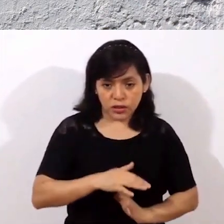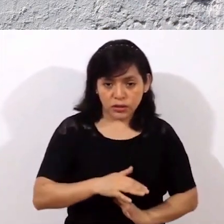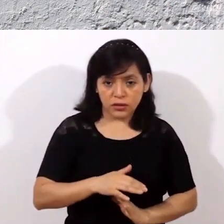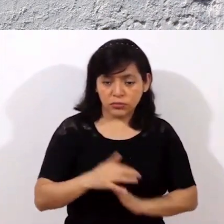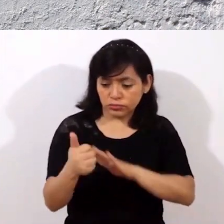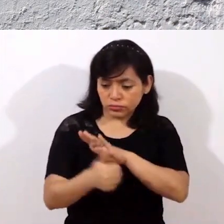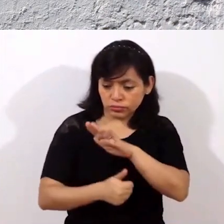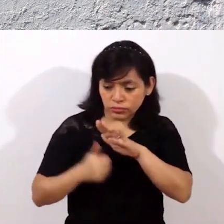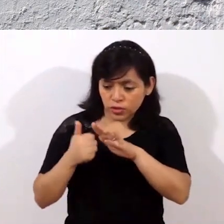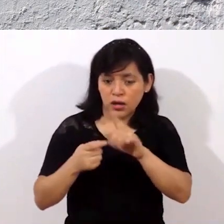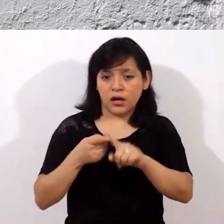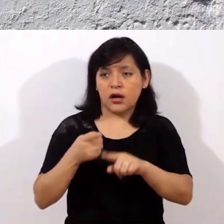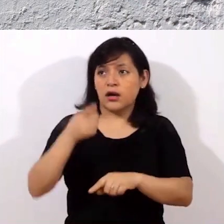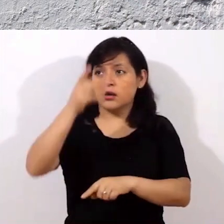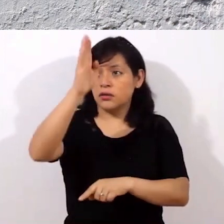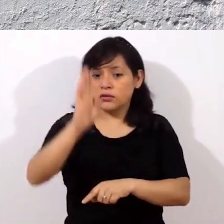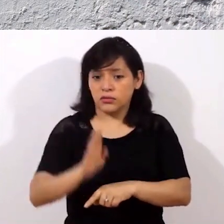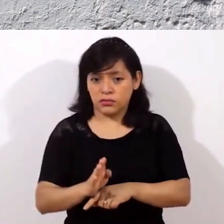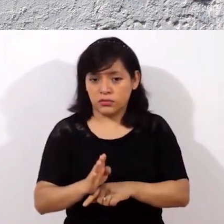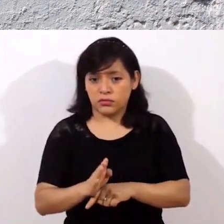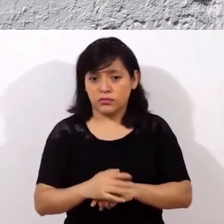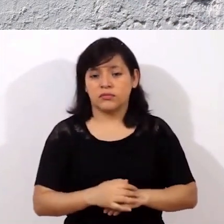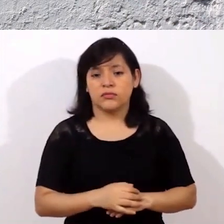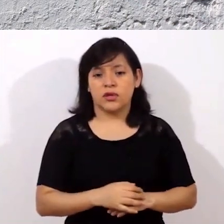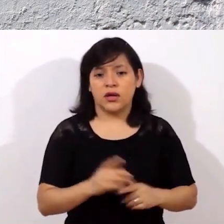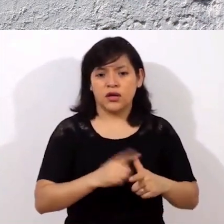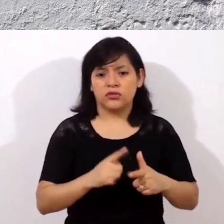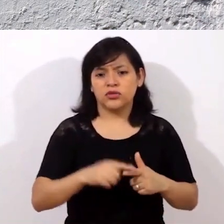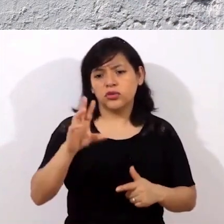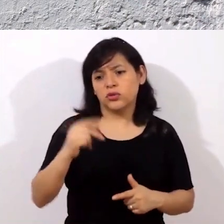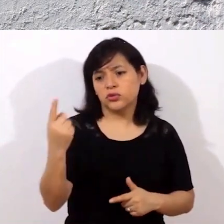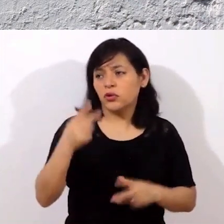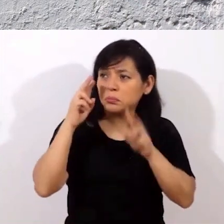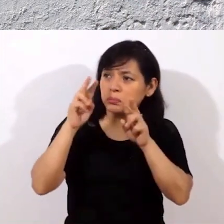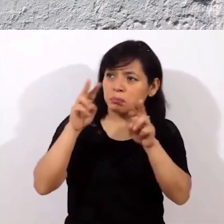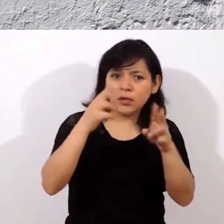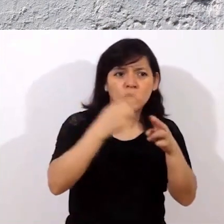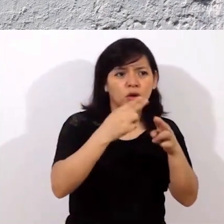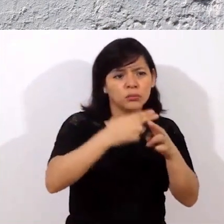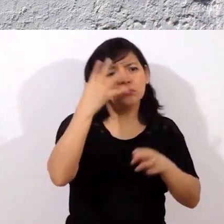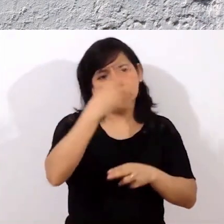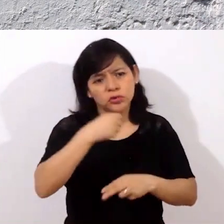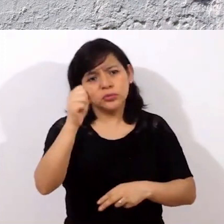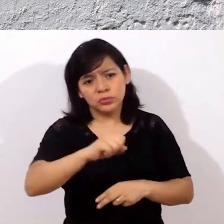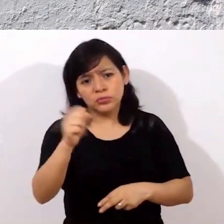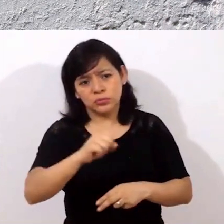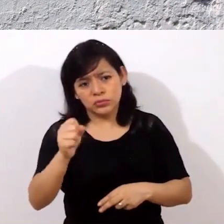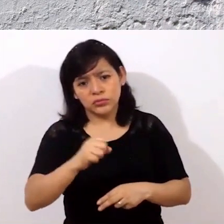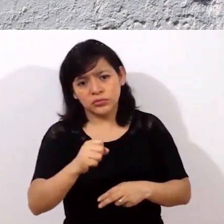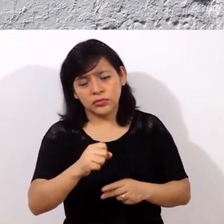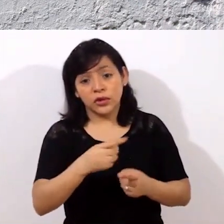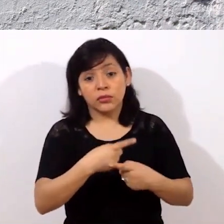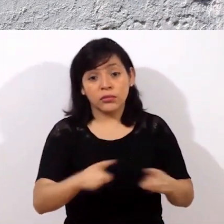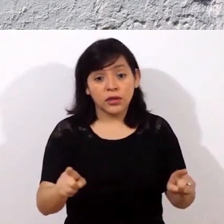poner solamente un nombre bonito, que suene bien, que lo encontramos en la Biblia. ¿Quién de nosotros no quiere poner a sus